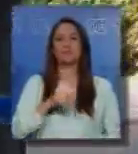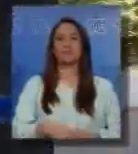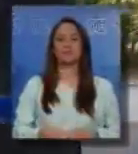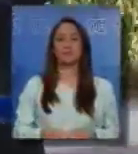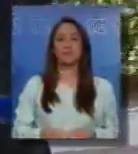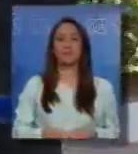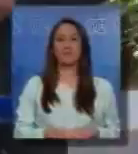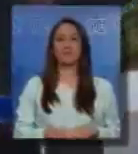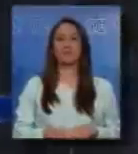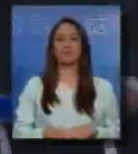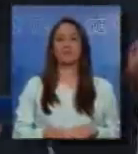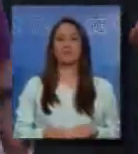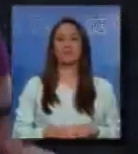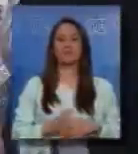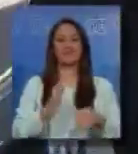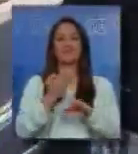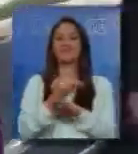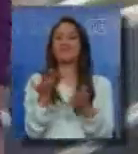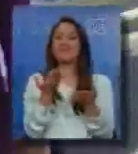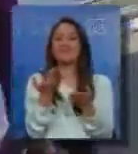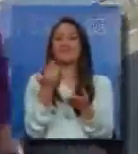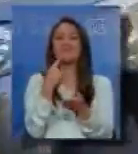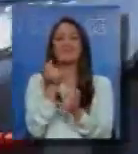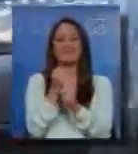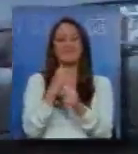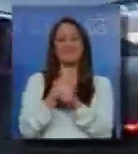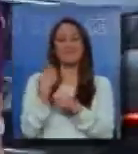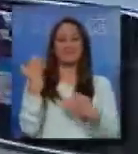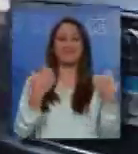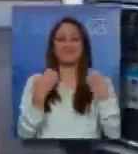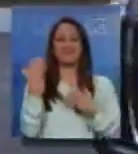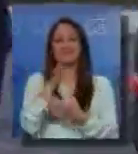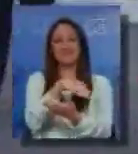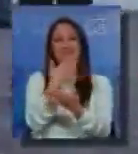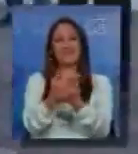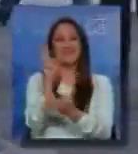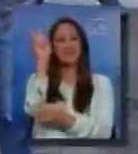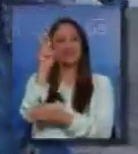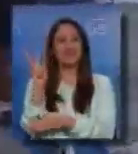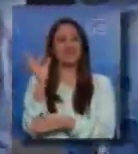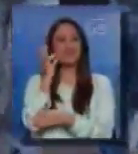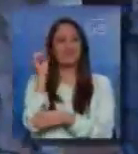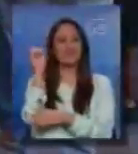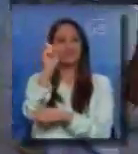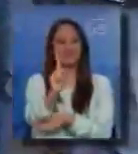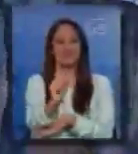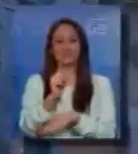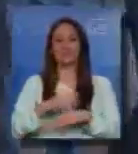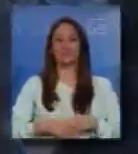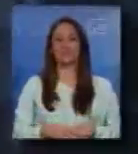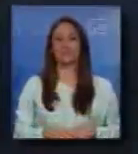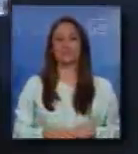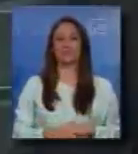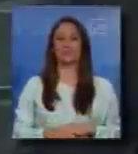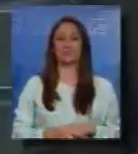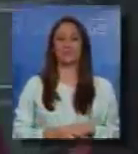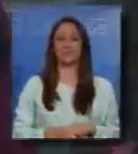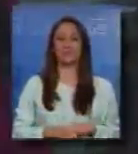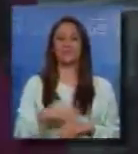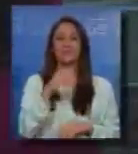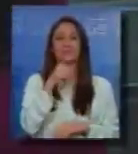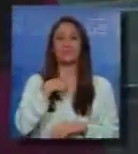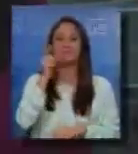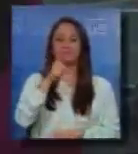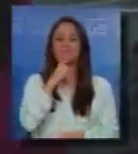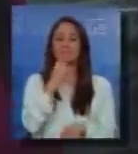Nin. Minutos más tarde y con el mismo entusiasmo, arribó la canciller venezolana Delcy Rodríguez. Venimos aquí, bueno, a plantear la verdad